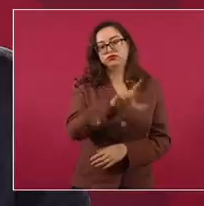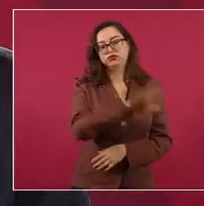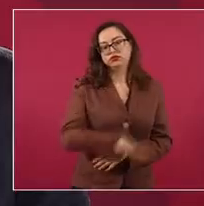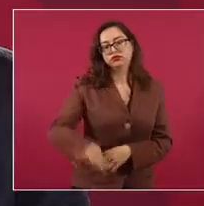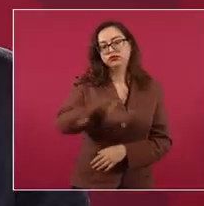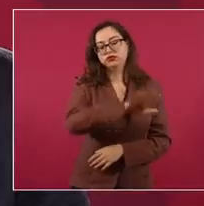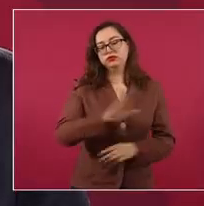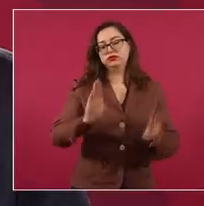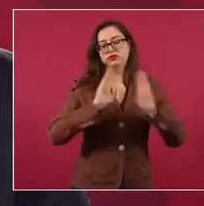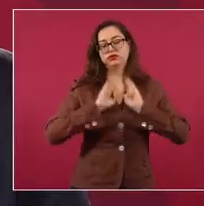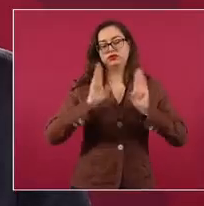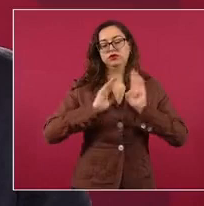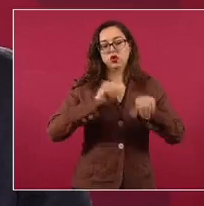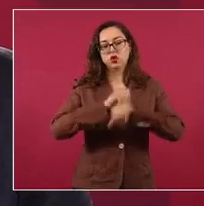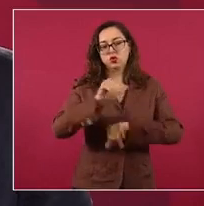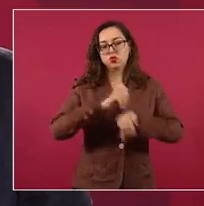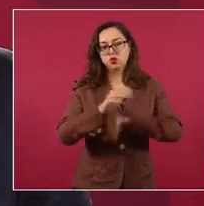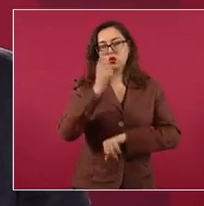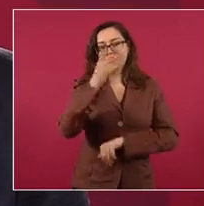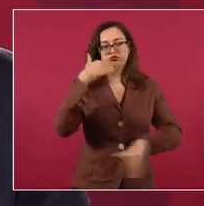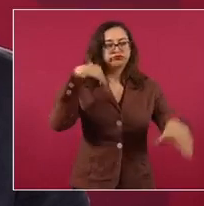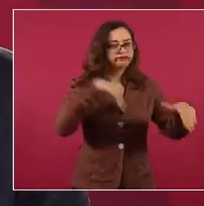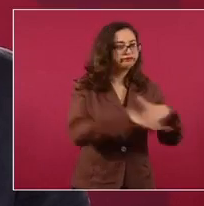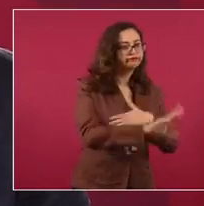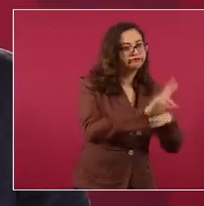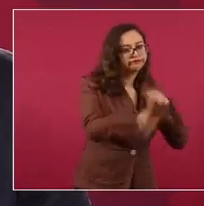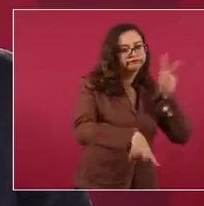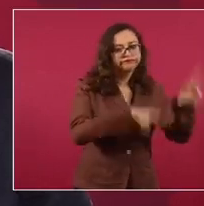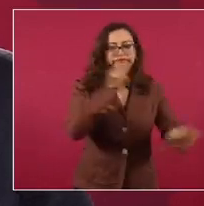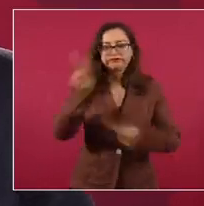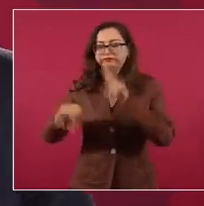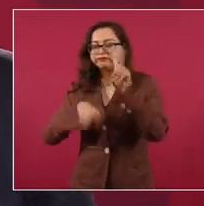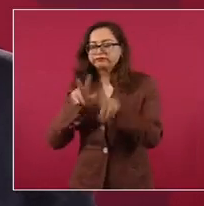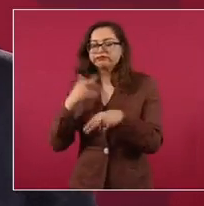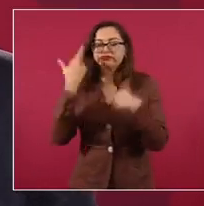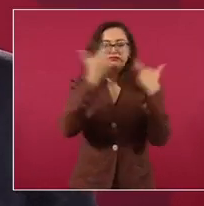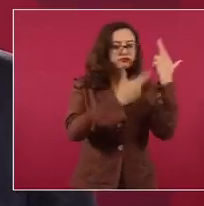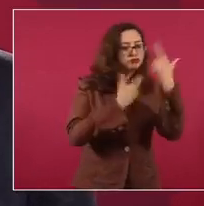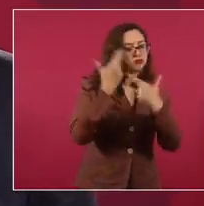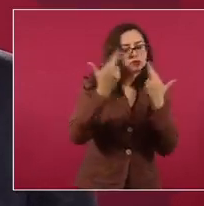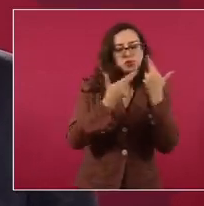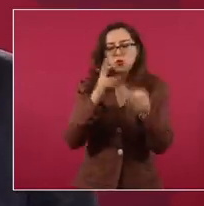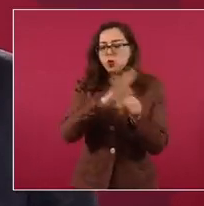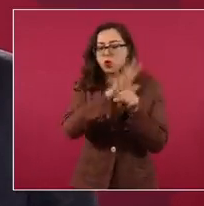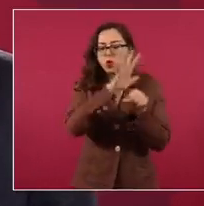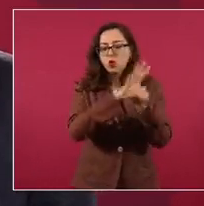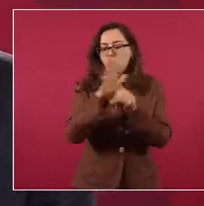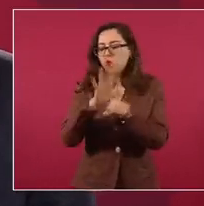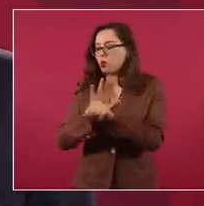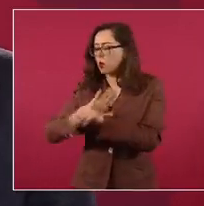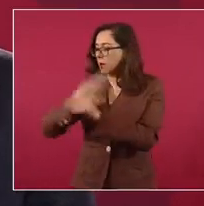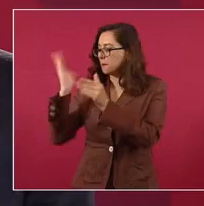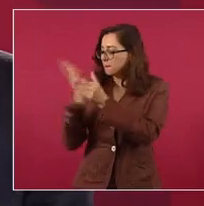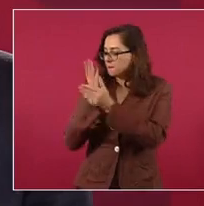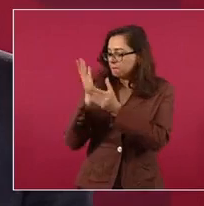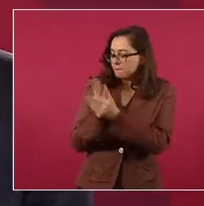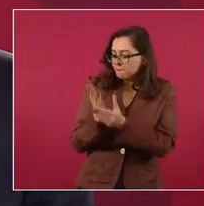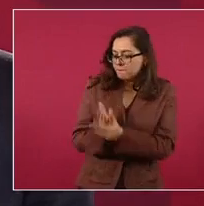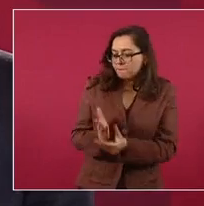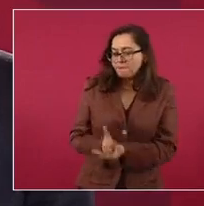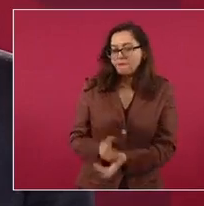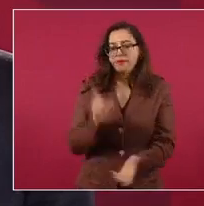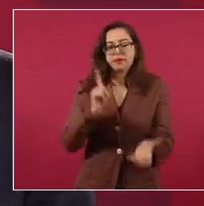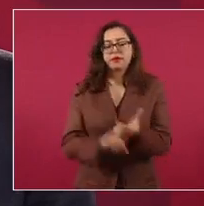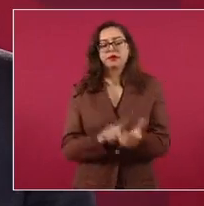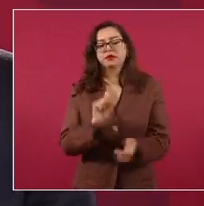las labores de reconocimiento. Se han definido los espacios inspeccionados con base a la documentación proporcionada por la Secretaría de la